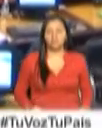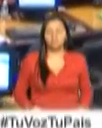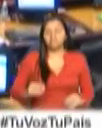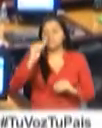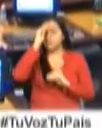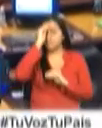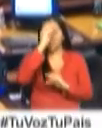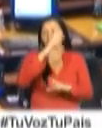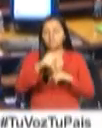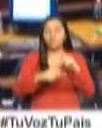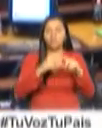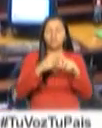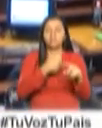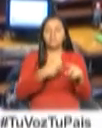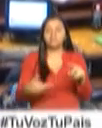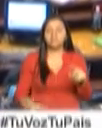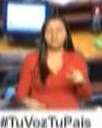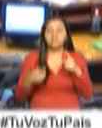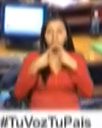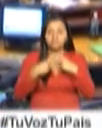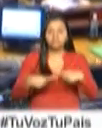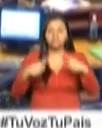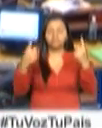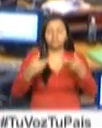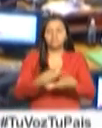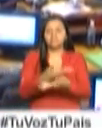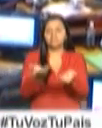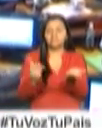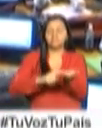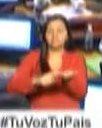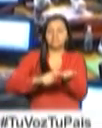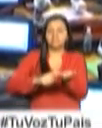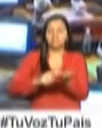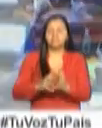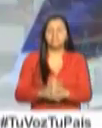la Presidencia de la Asamblea para convocatoria ante el Pleno.